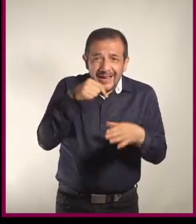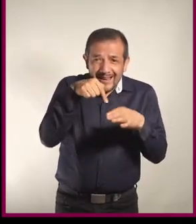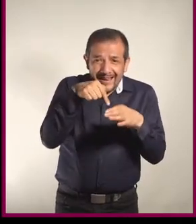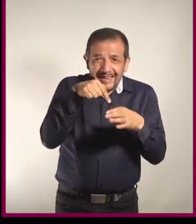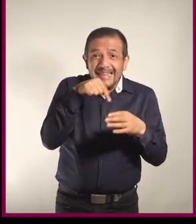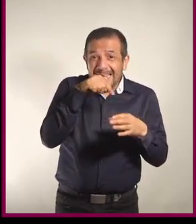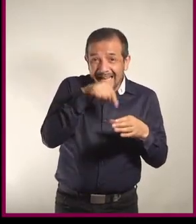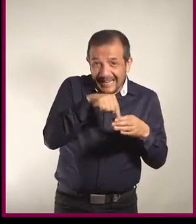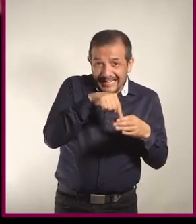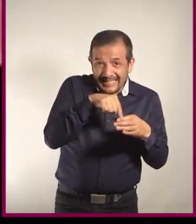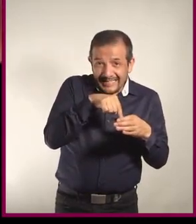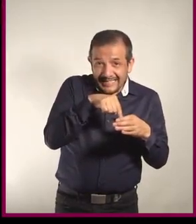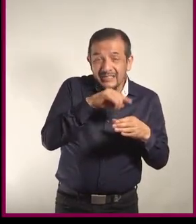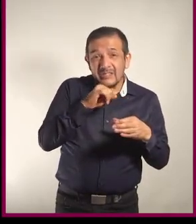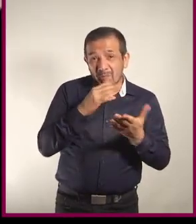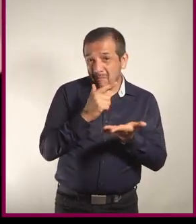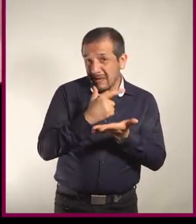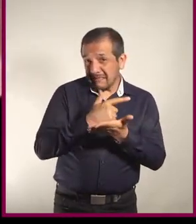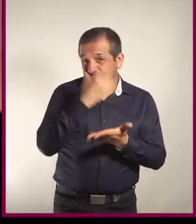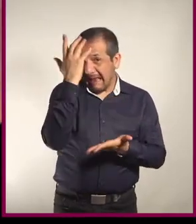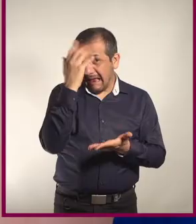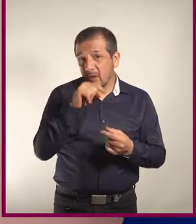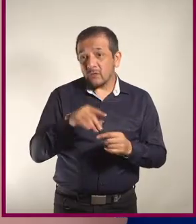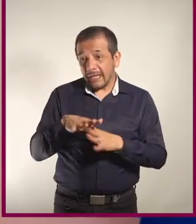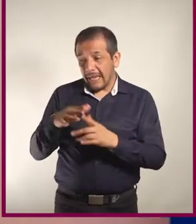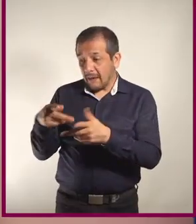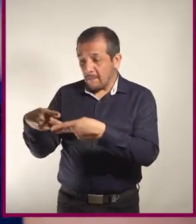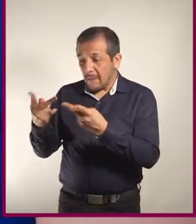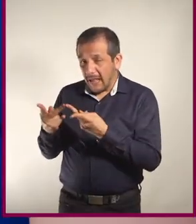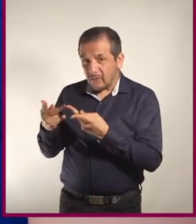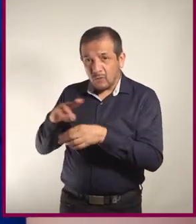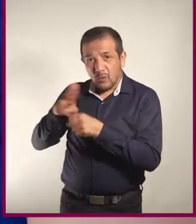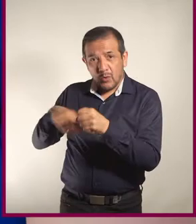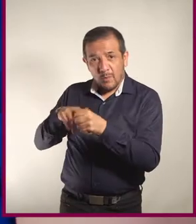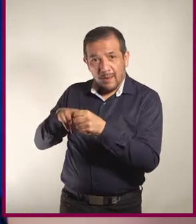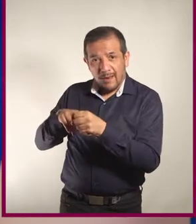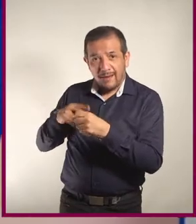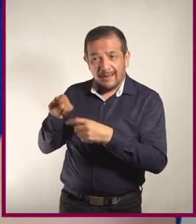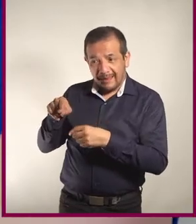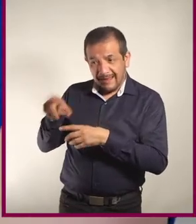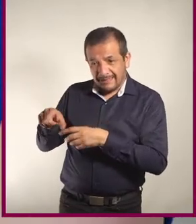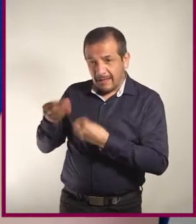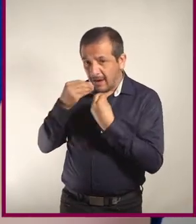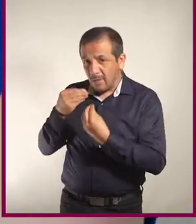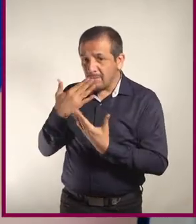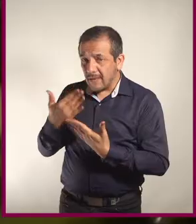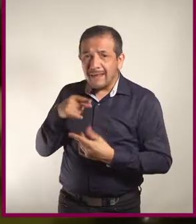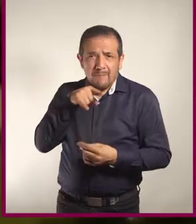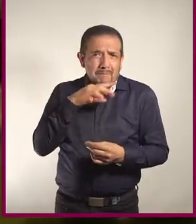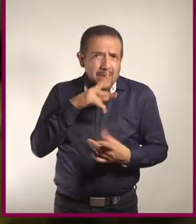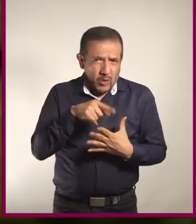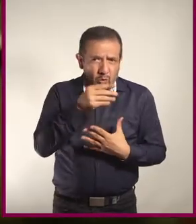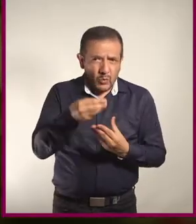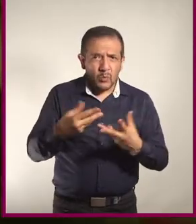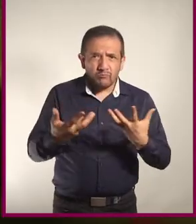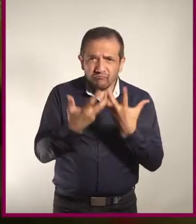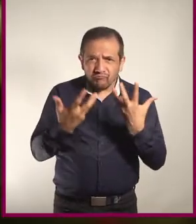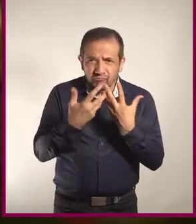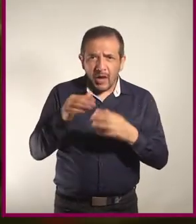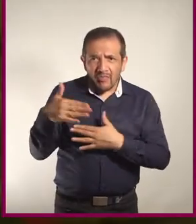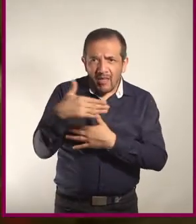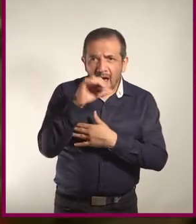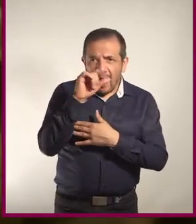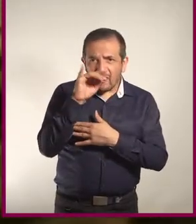azúcar y que no son mejores, pero sí más caros que muchos platillos que además tienen nutrimentos valiosos. Prepárate una ensalada de